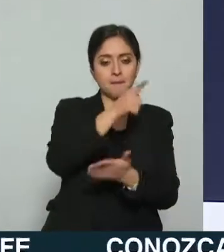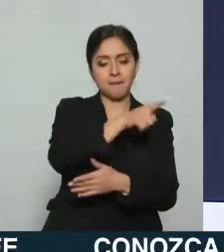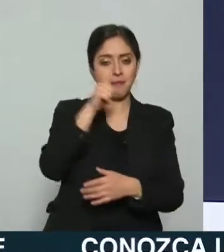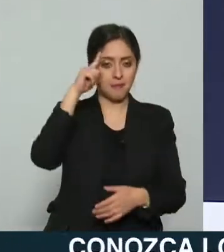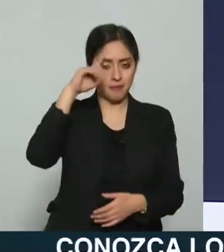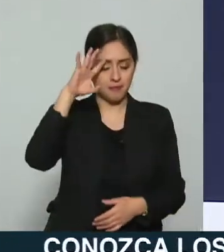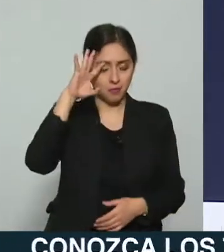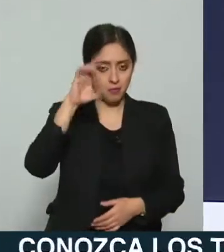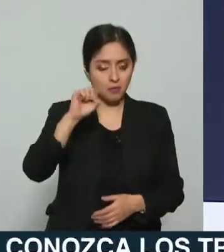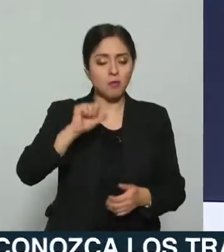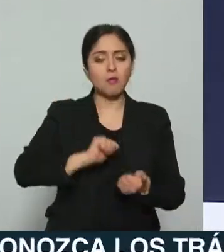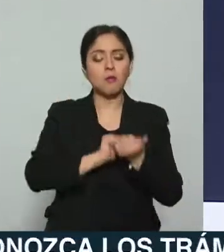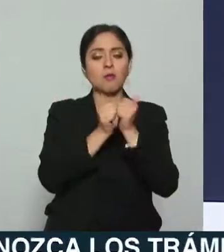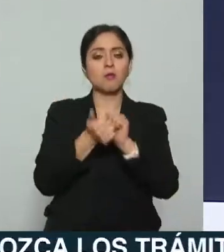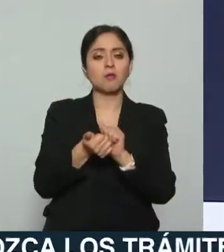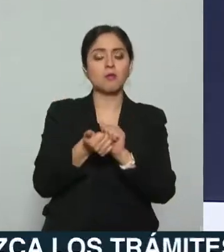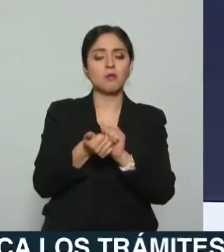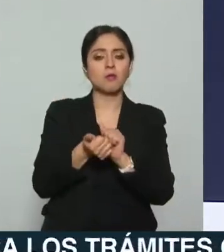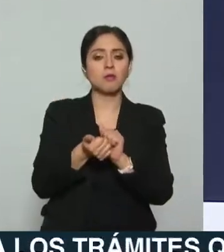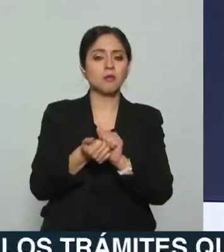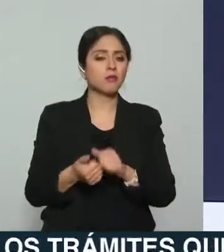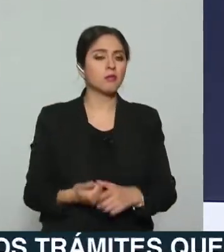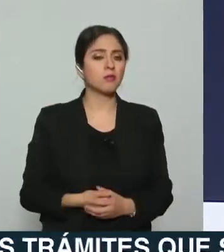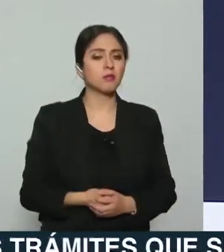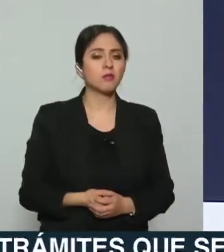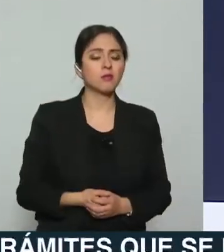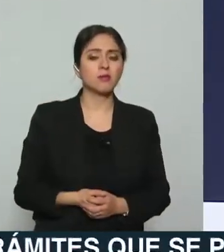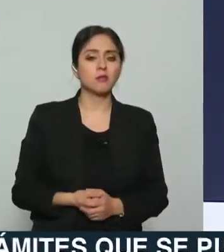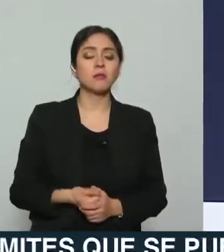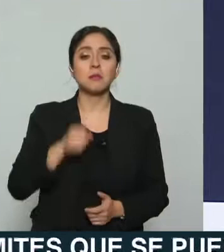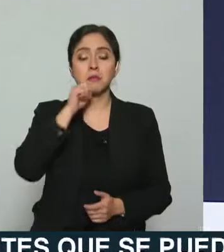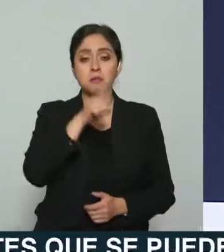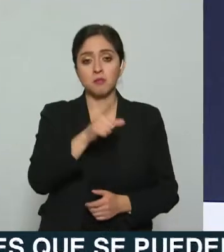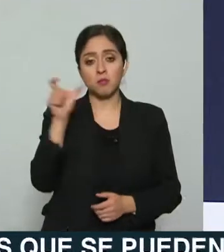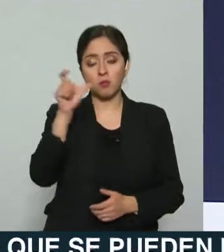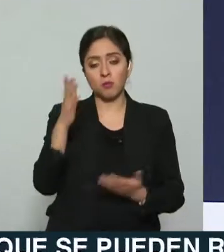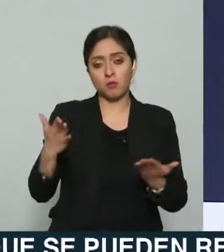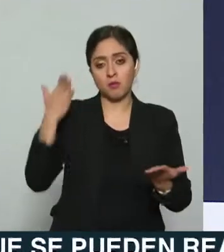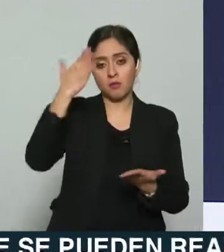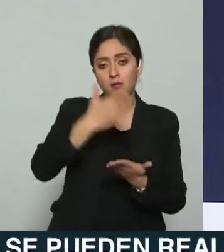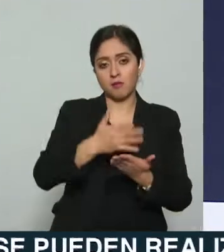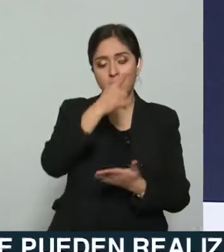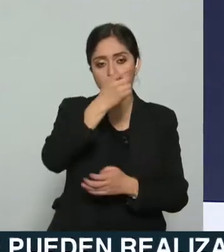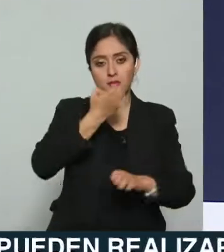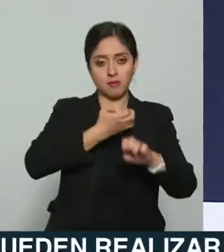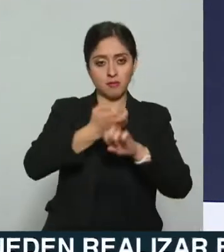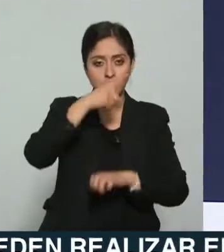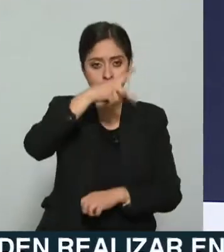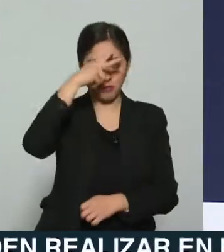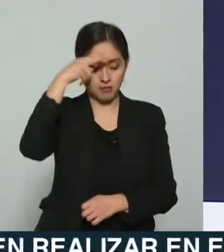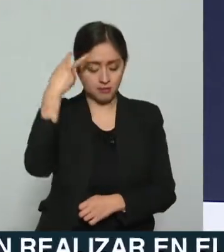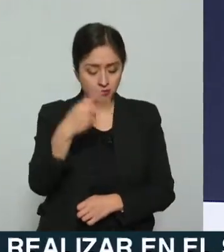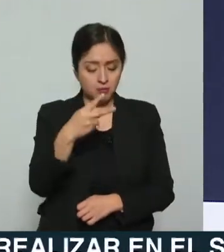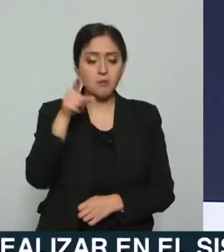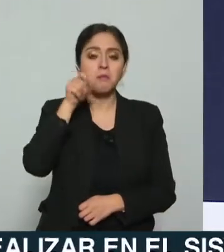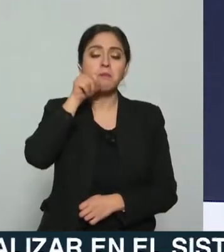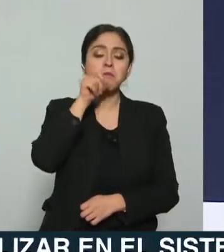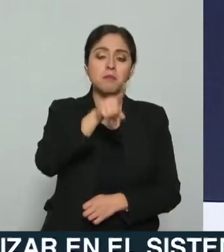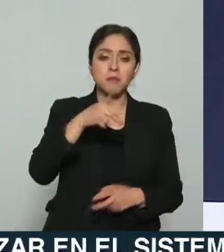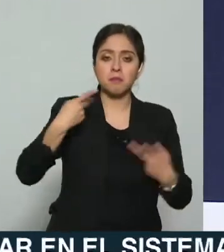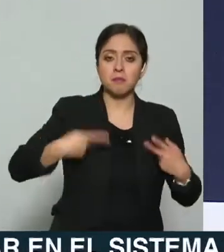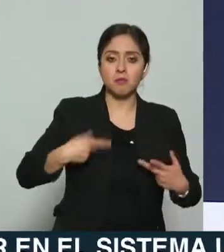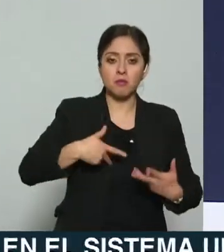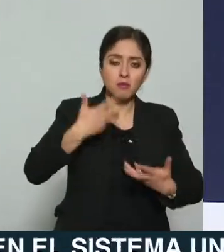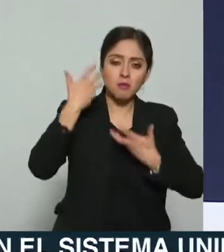y ya pasando también al Estado de México. Algunos de los pronunciamientos también que